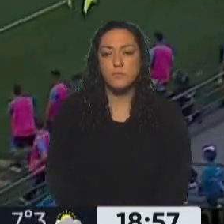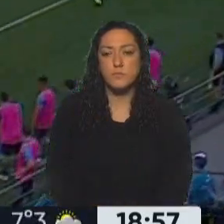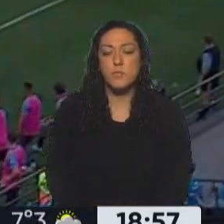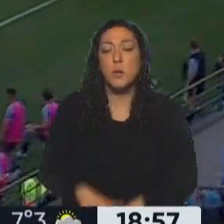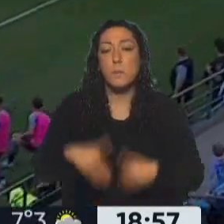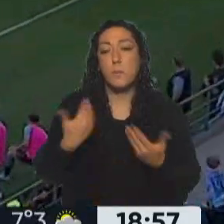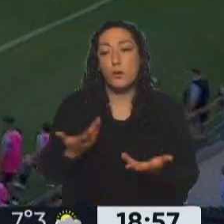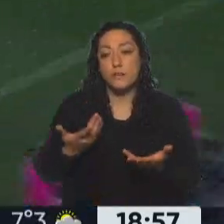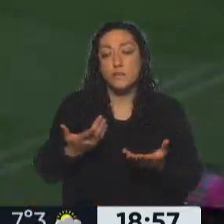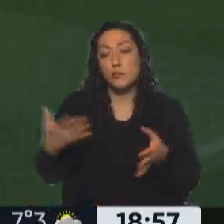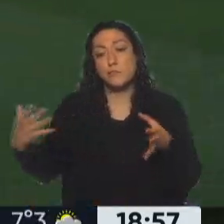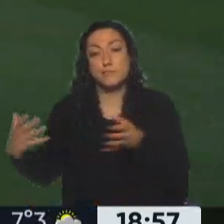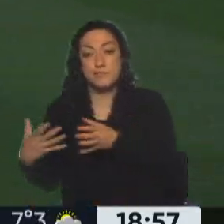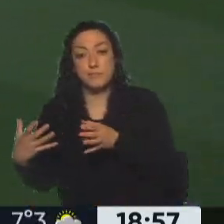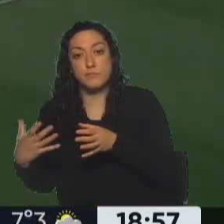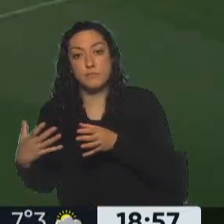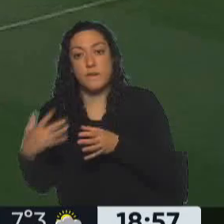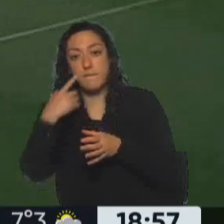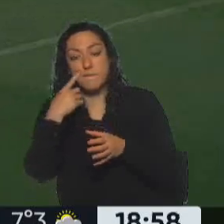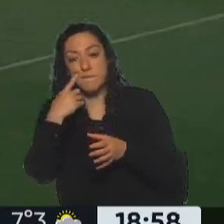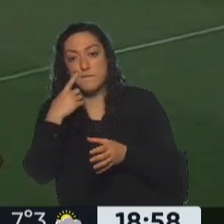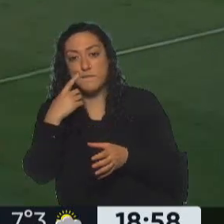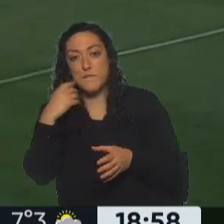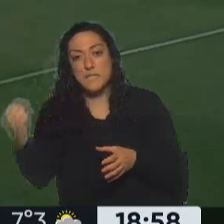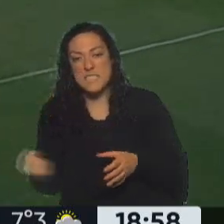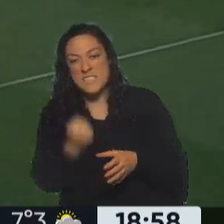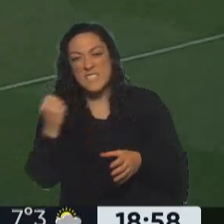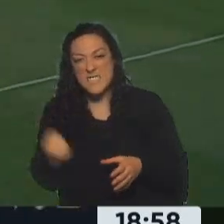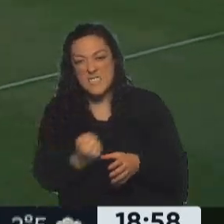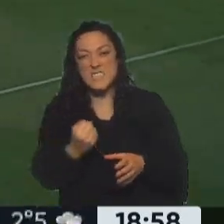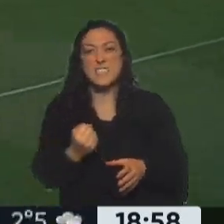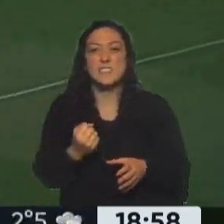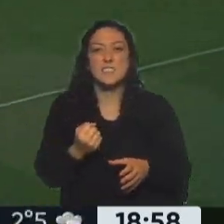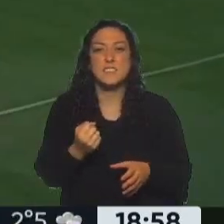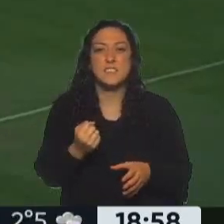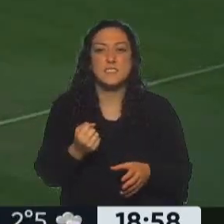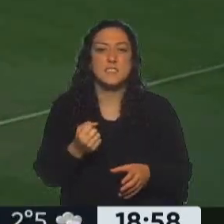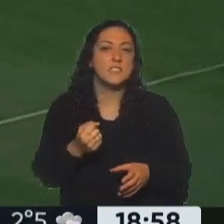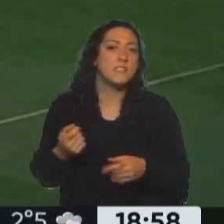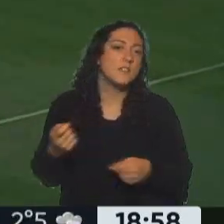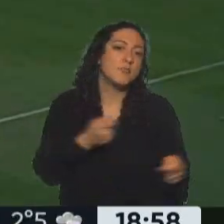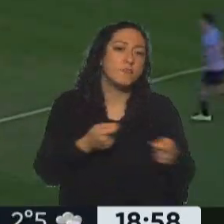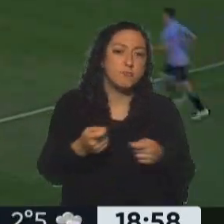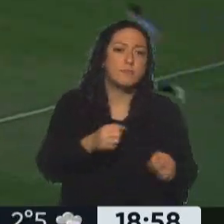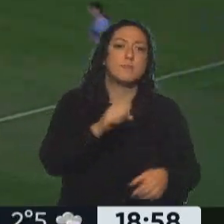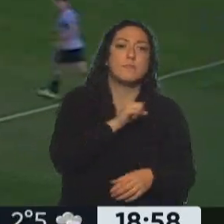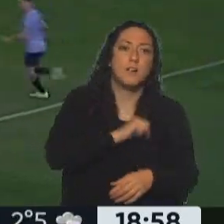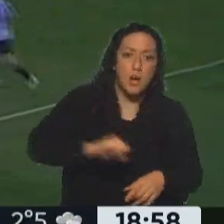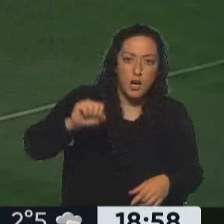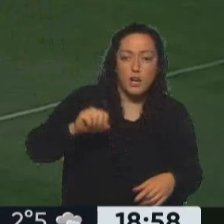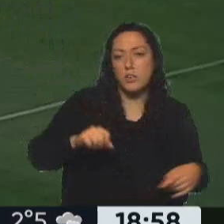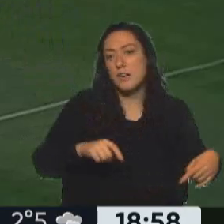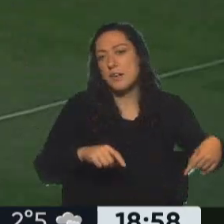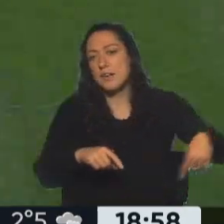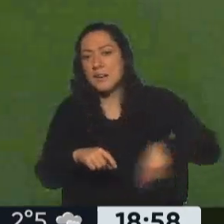Platense salió a buscar con pocos argumentos. La deja pasar justamente Pacerini, Marín detrás. Cruza el